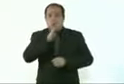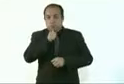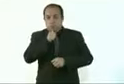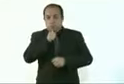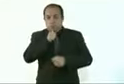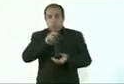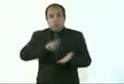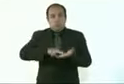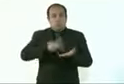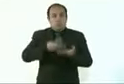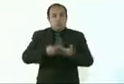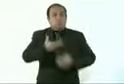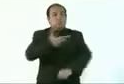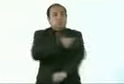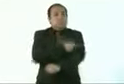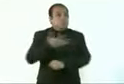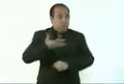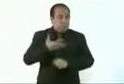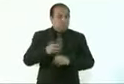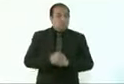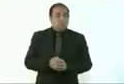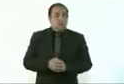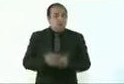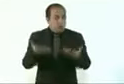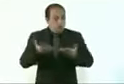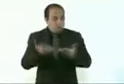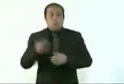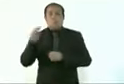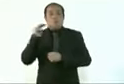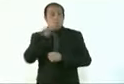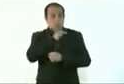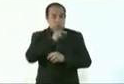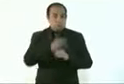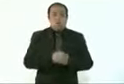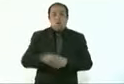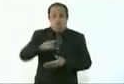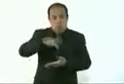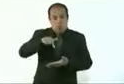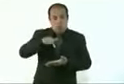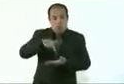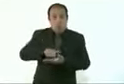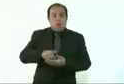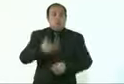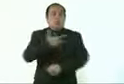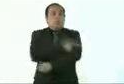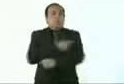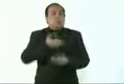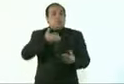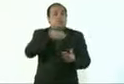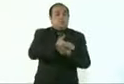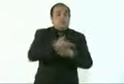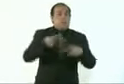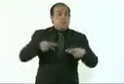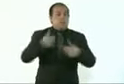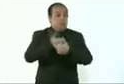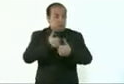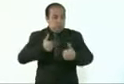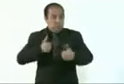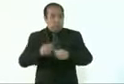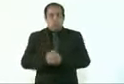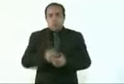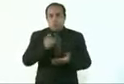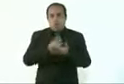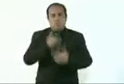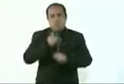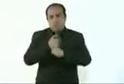completar su esquema de vacunación, lo hagan de manera inmediata en las sedes de vacunación para rezagados, y no solo rezagados